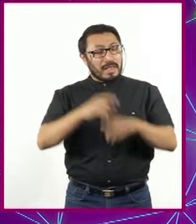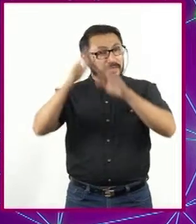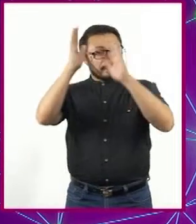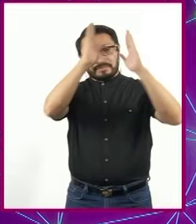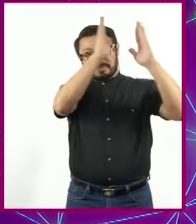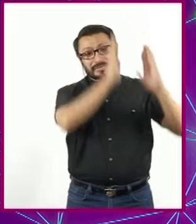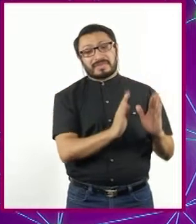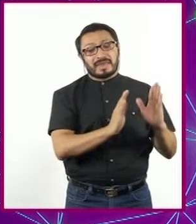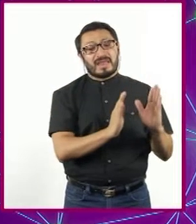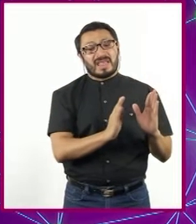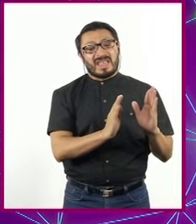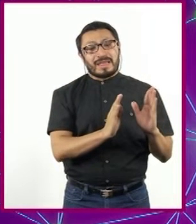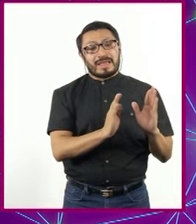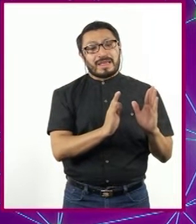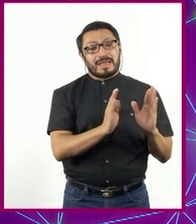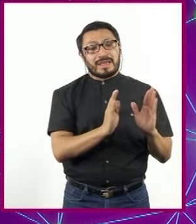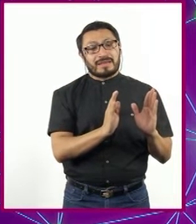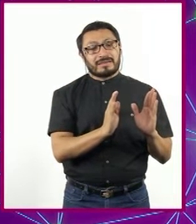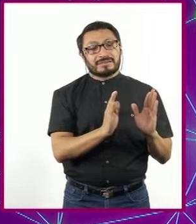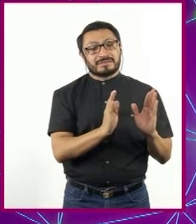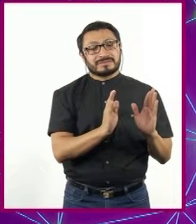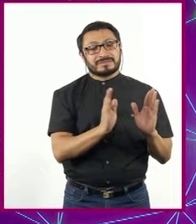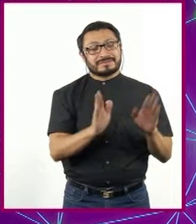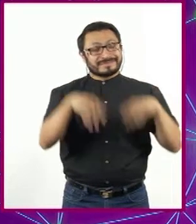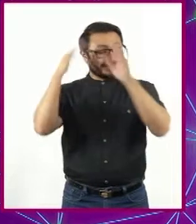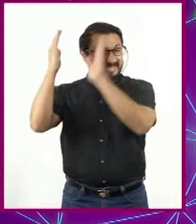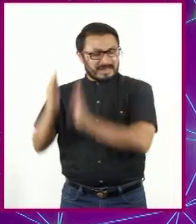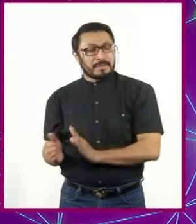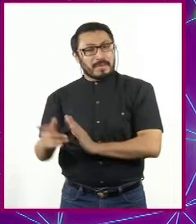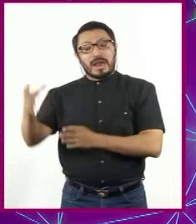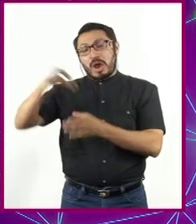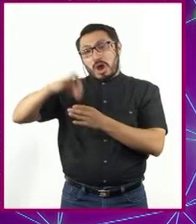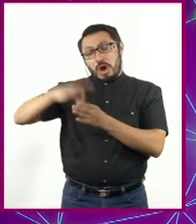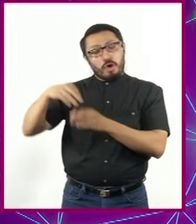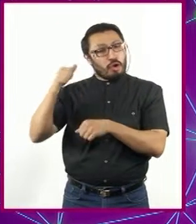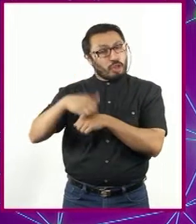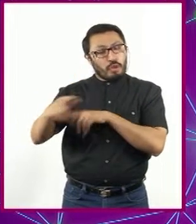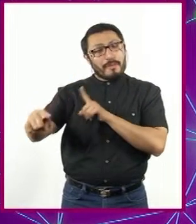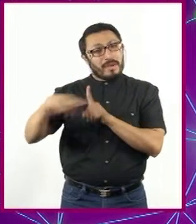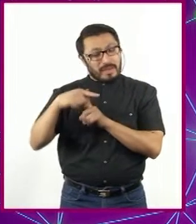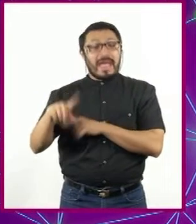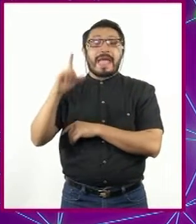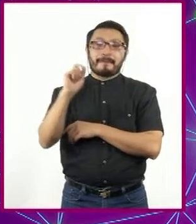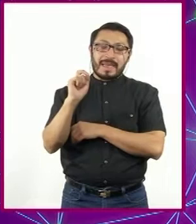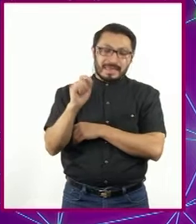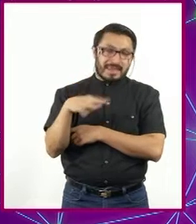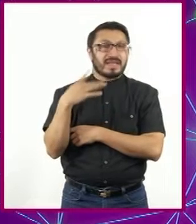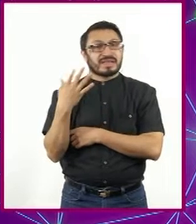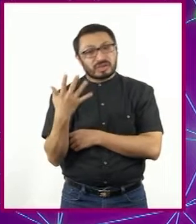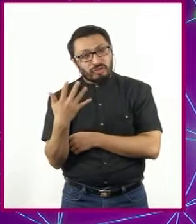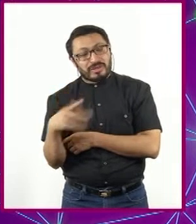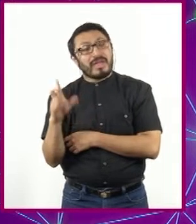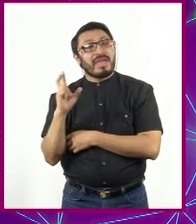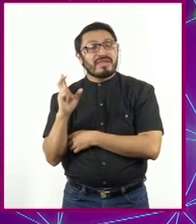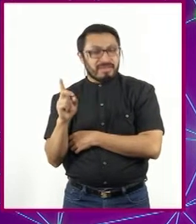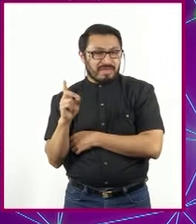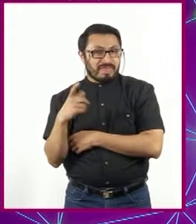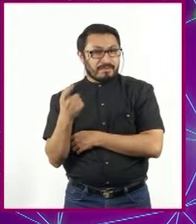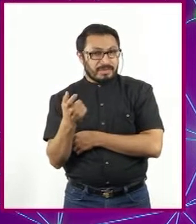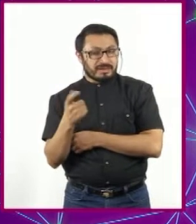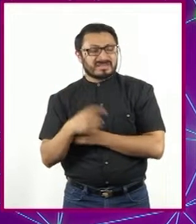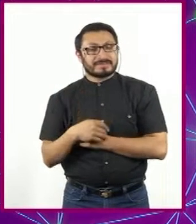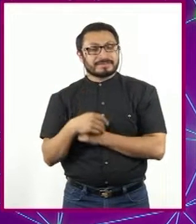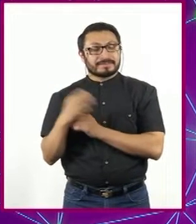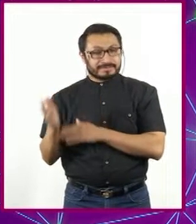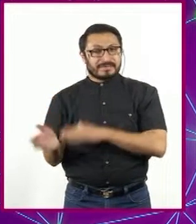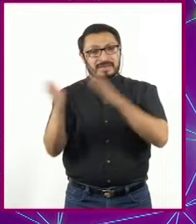tabla se registra la cantidad del dinero que ahorró con números positivos, 20, 50 y 30 pesos. Y